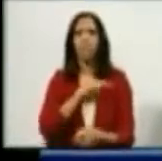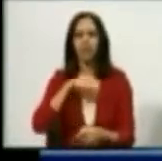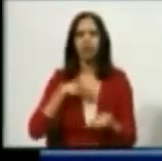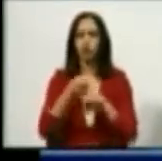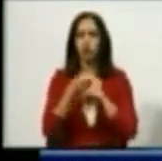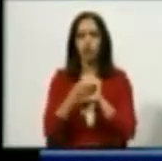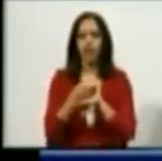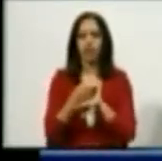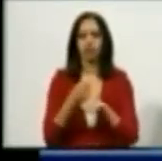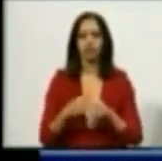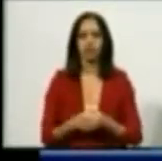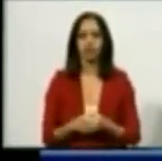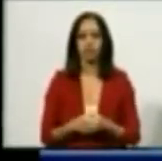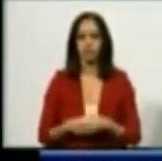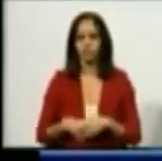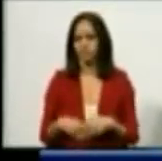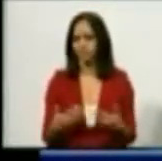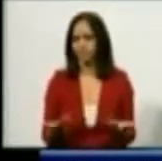gobierno